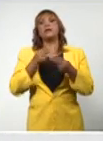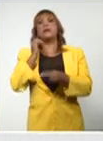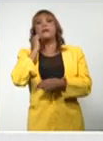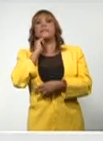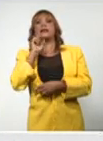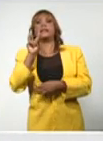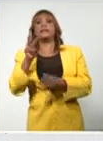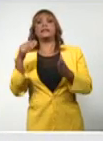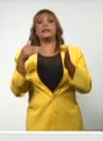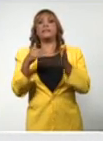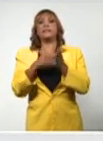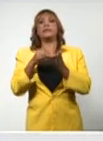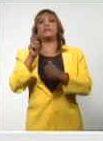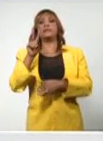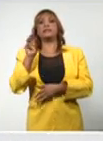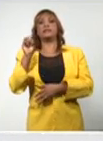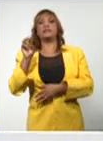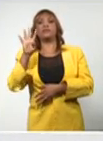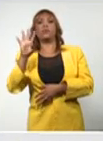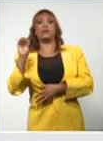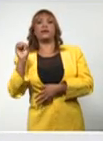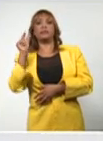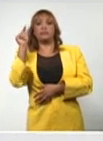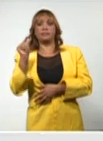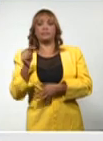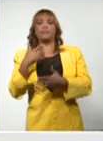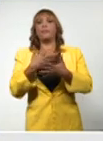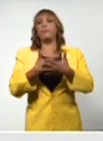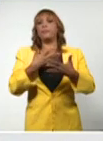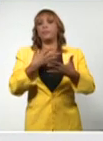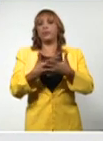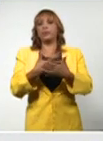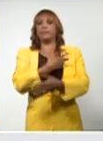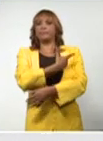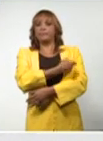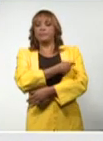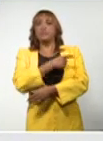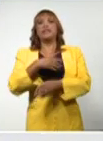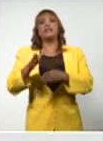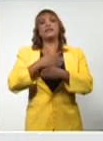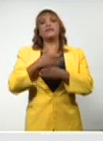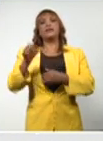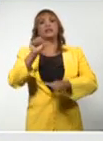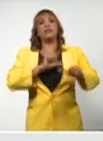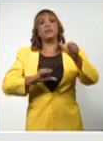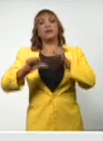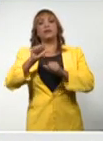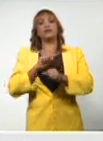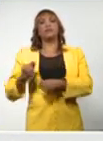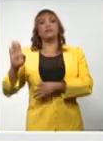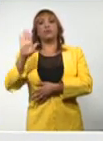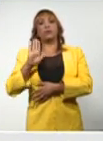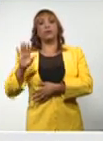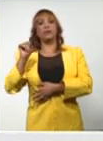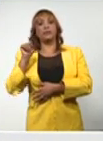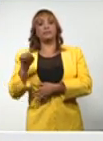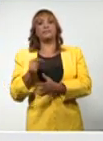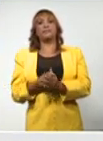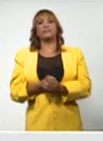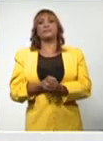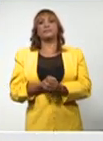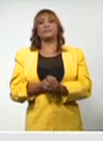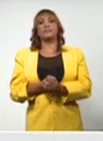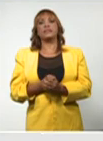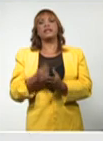muestras, 3.340 muestras en los diferentes laboratorios de biología molecular. Los del Instituto